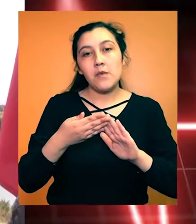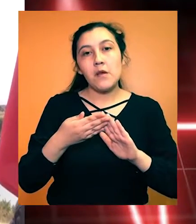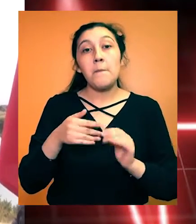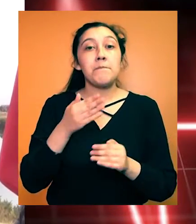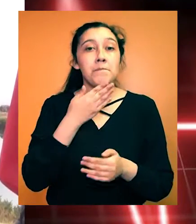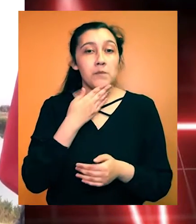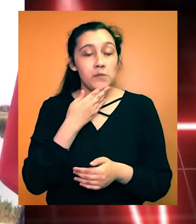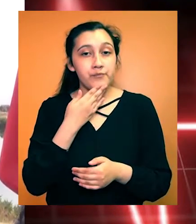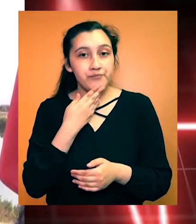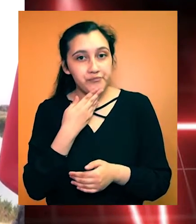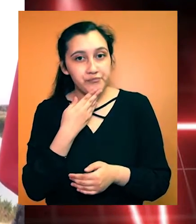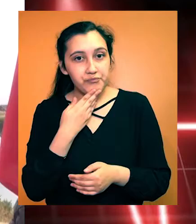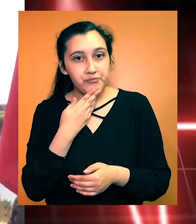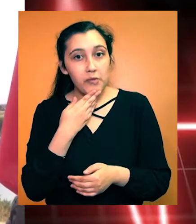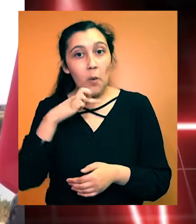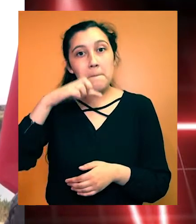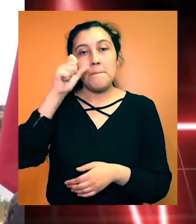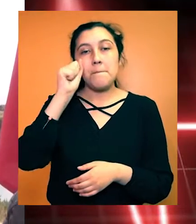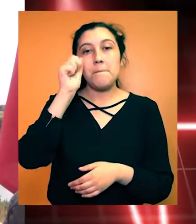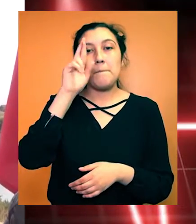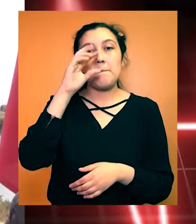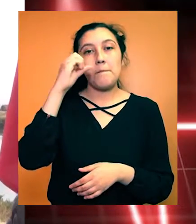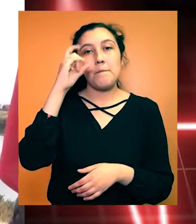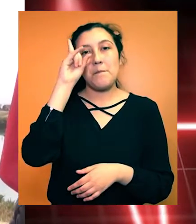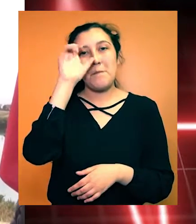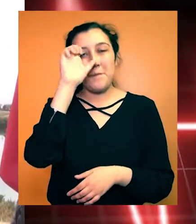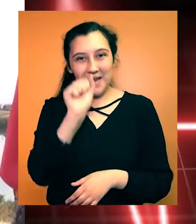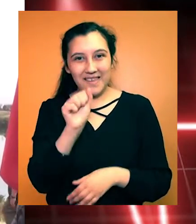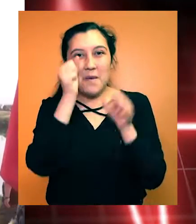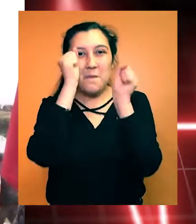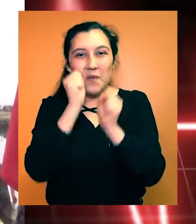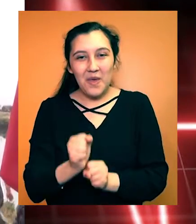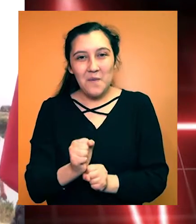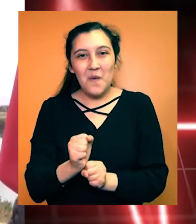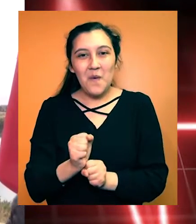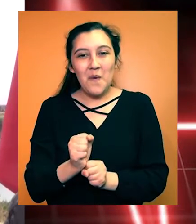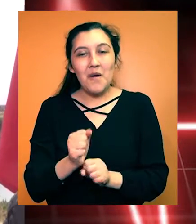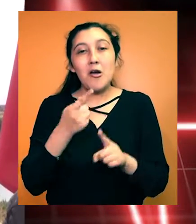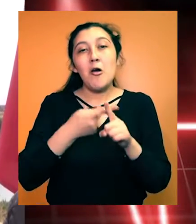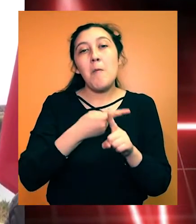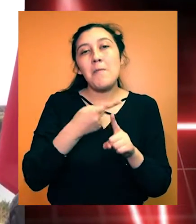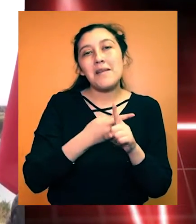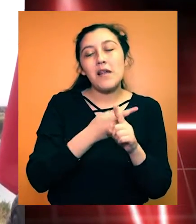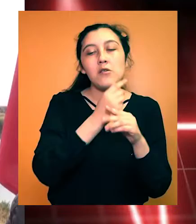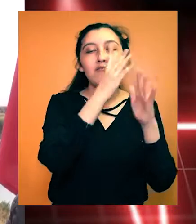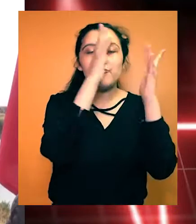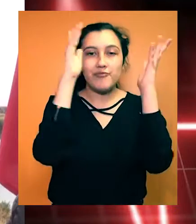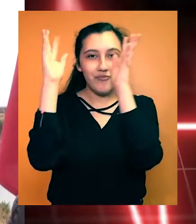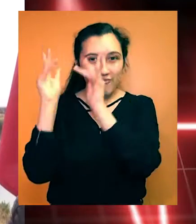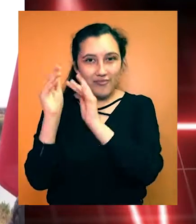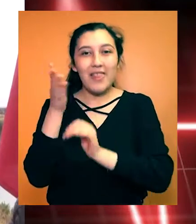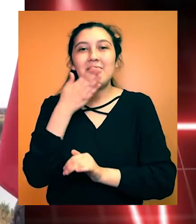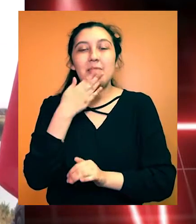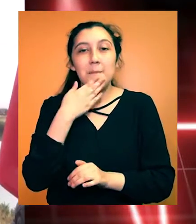y donde convergen muchas cosas. Por un lado, cierto, un parque que nos trae, cierto, el poder dialogar y